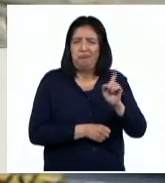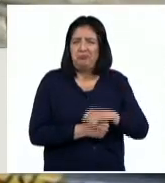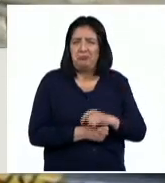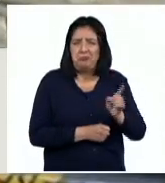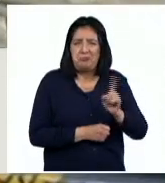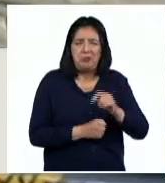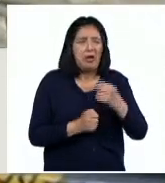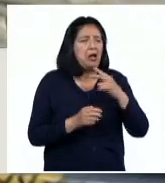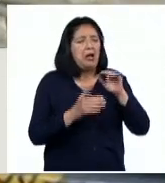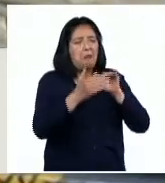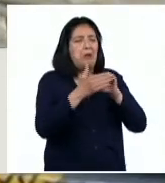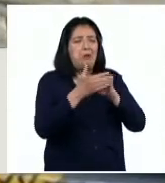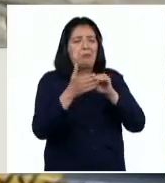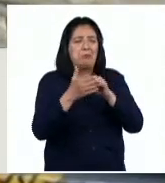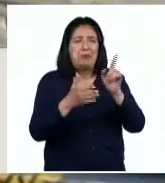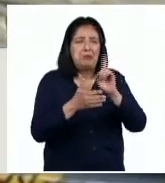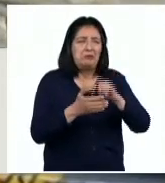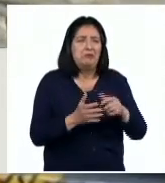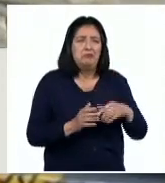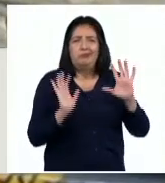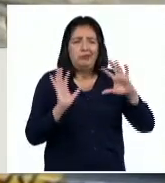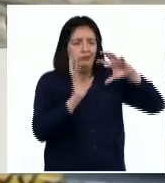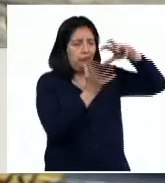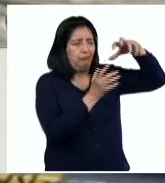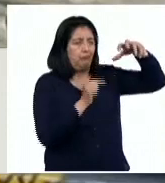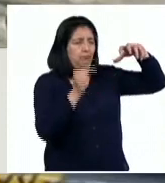fronteras y se ha trasladado por todo el mundo,